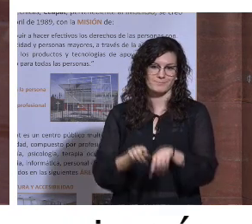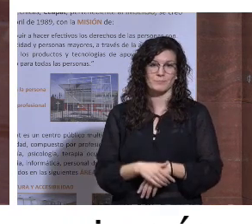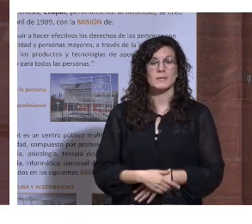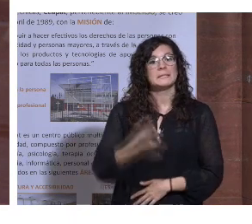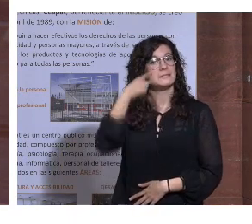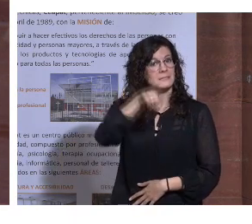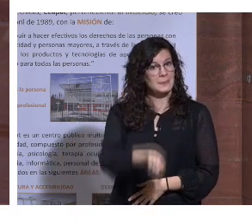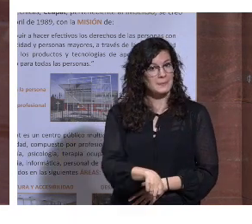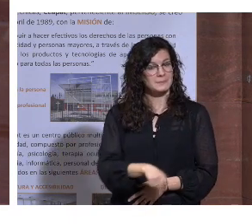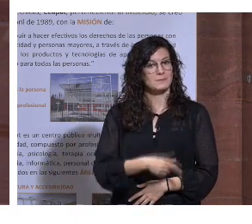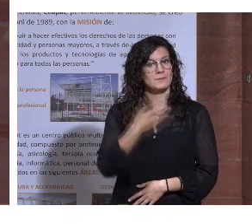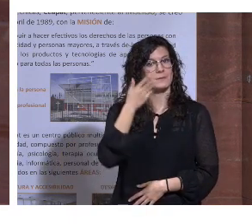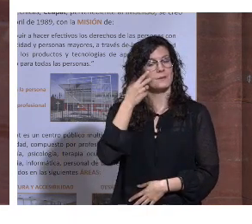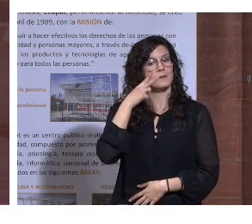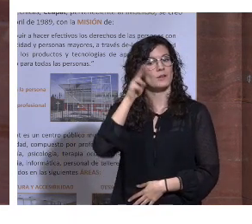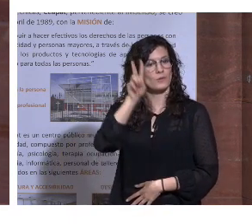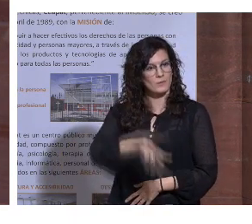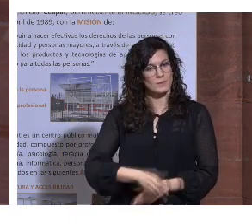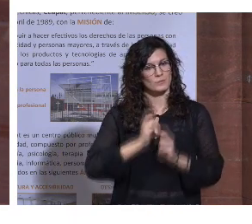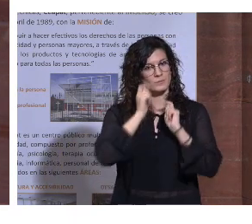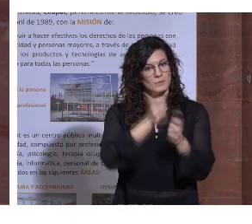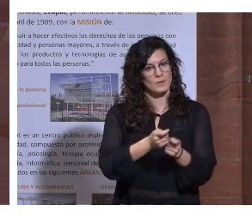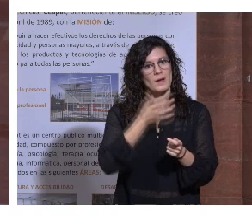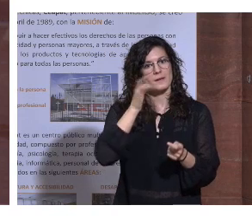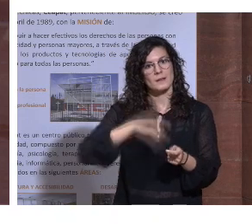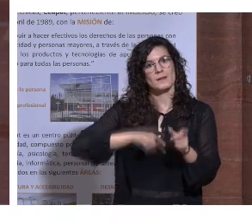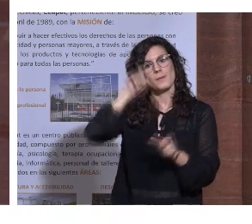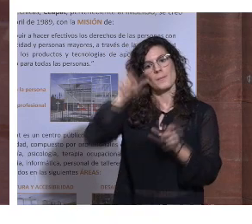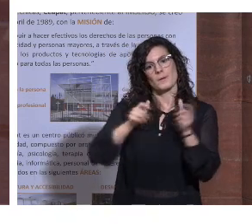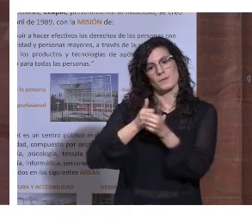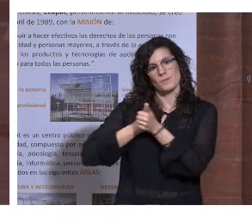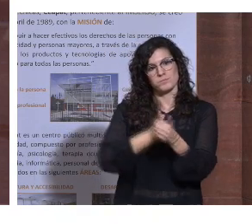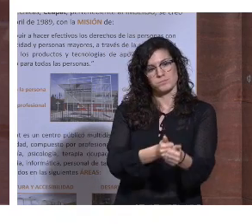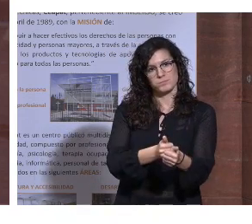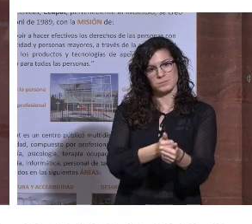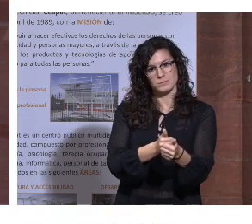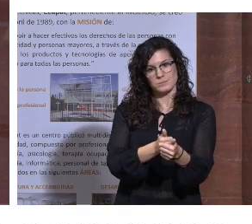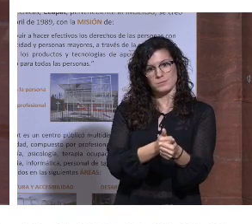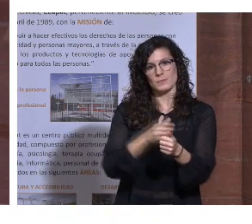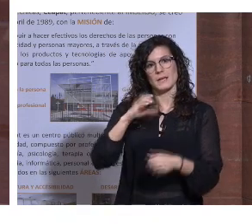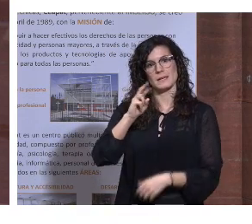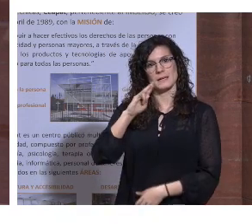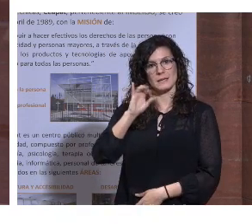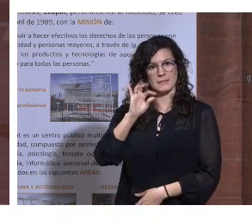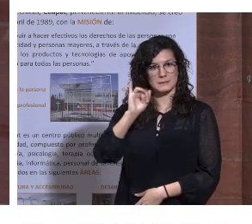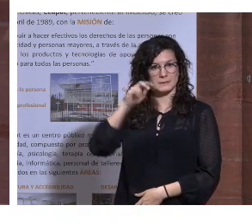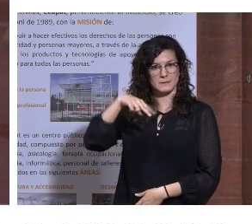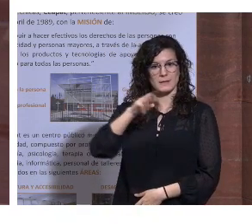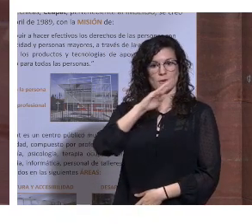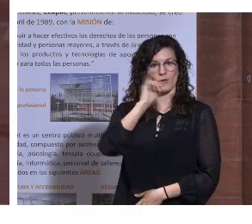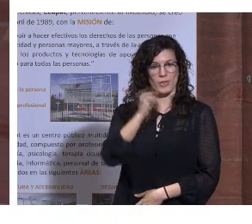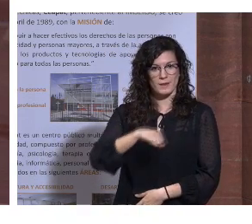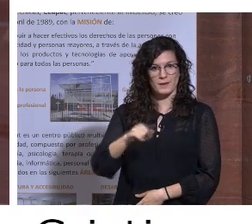también a las personas que me han seguido en el cargo. Cristina Rodríguez Porrero, a quien